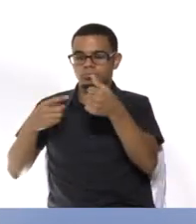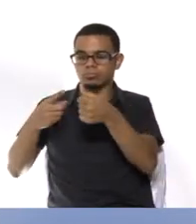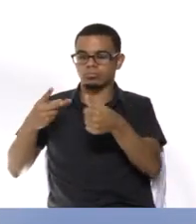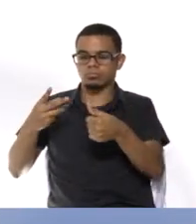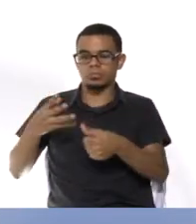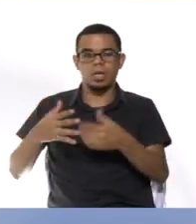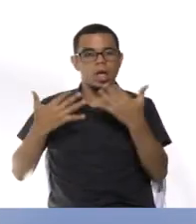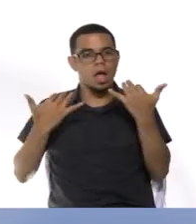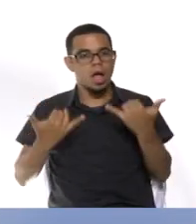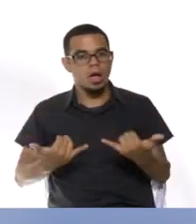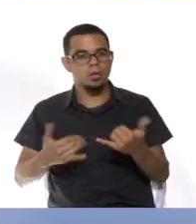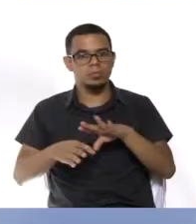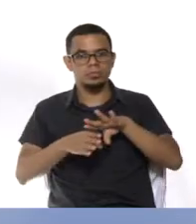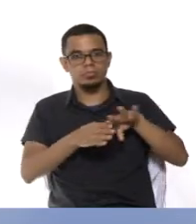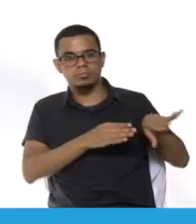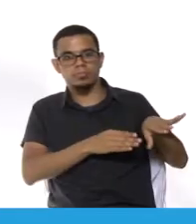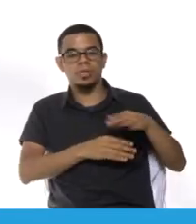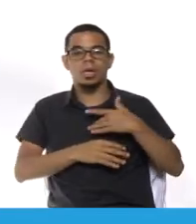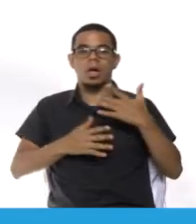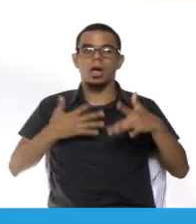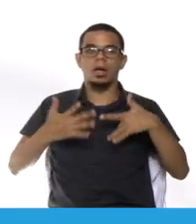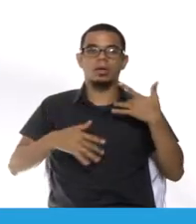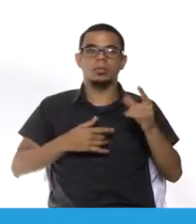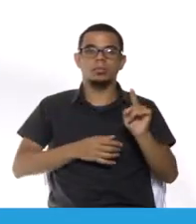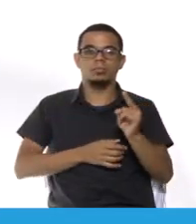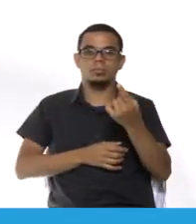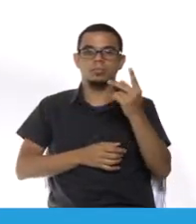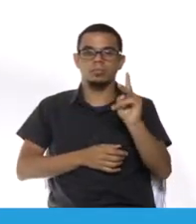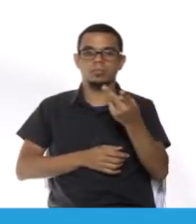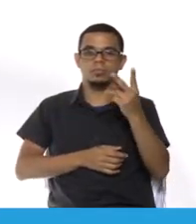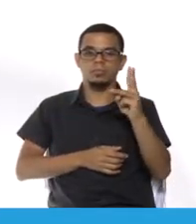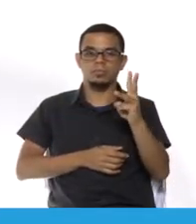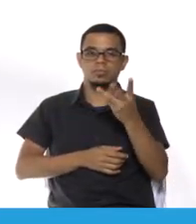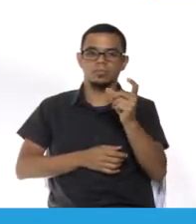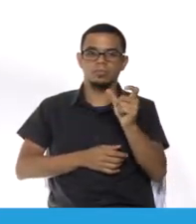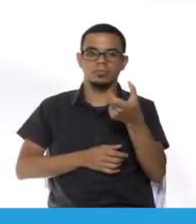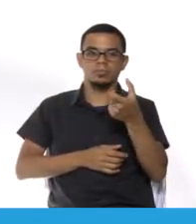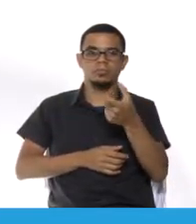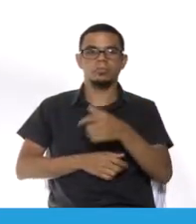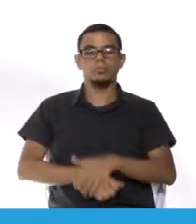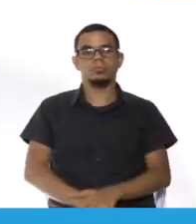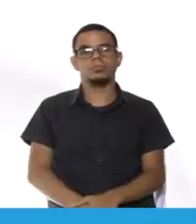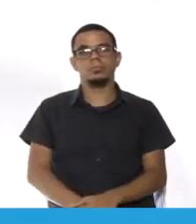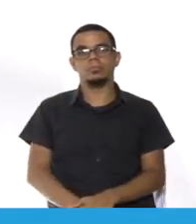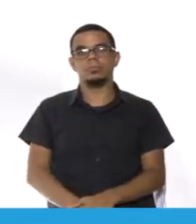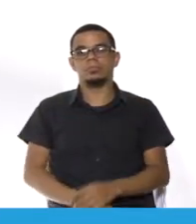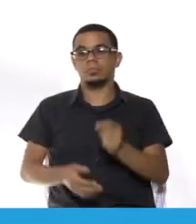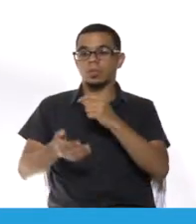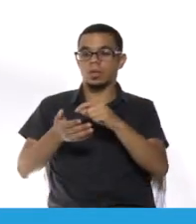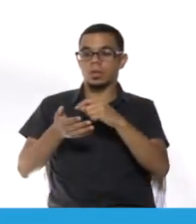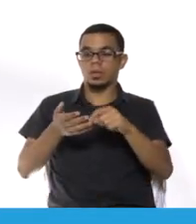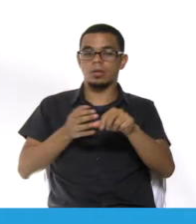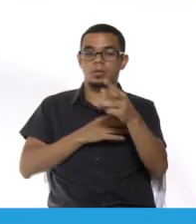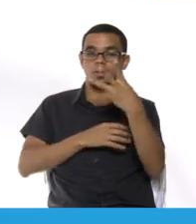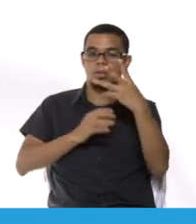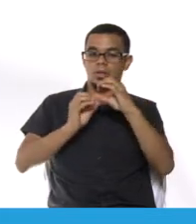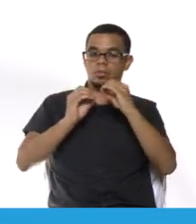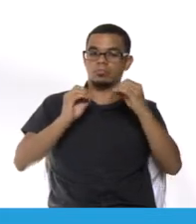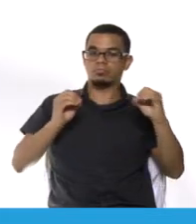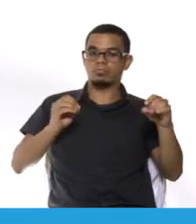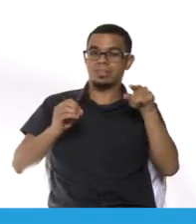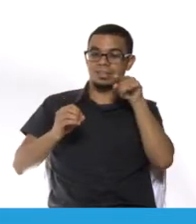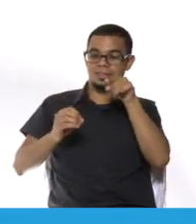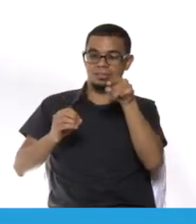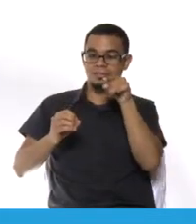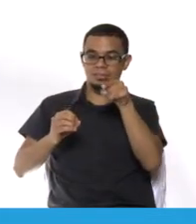una. Ahora vamos con las actividades de nuestros niños y niñas de primero, segundo y tercer grado. Escribe 3 oraciones en